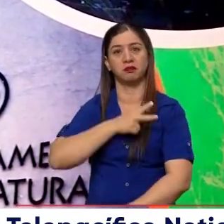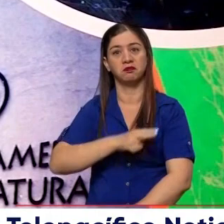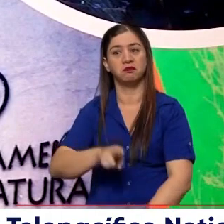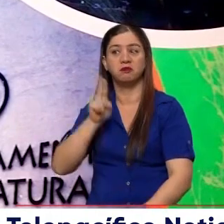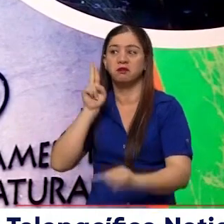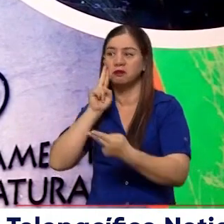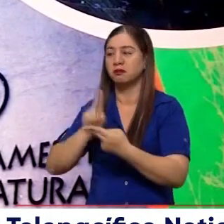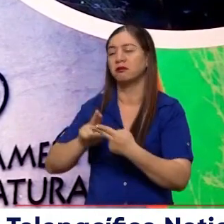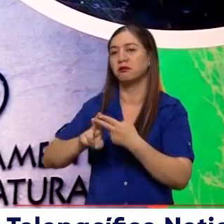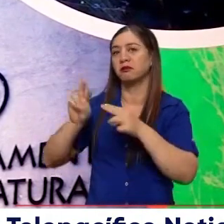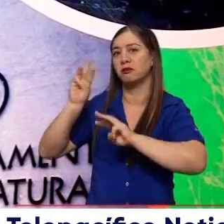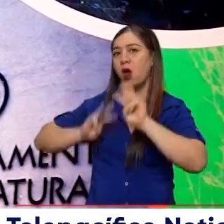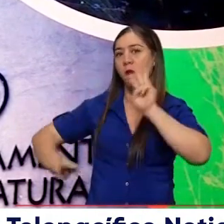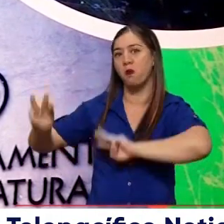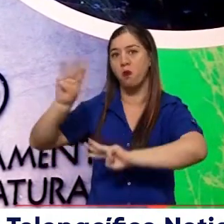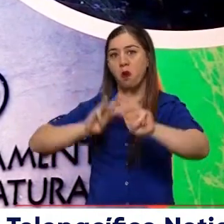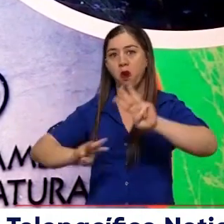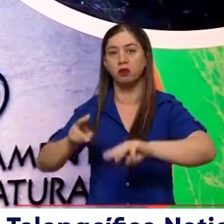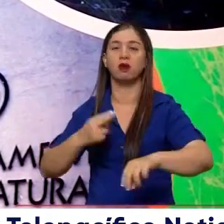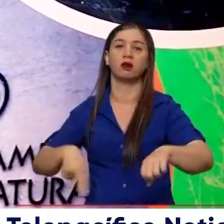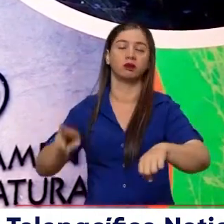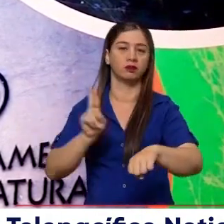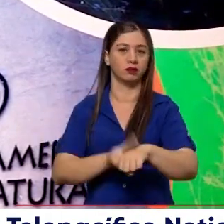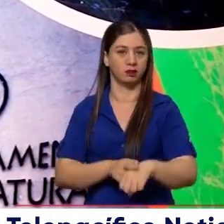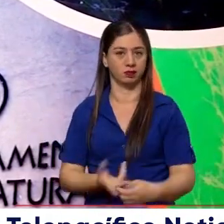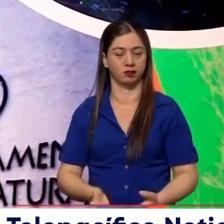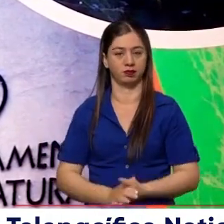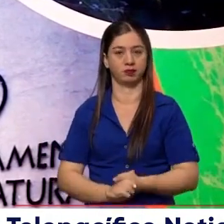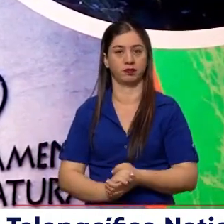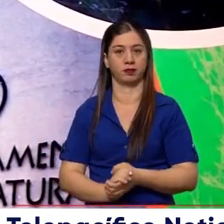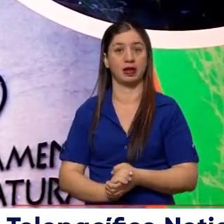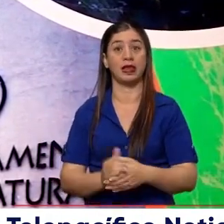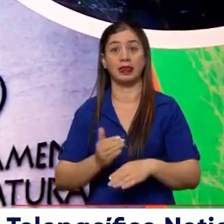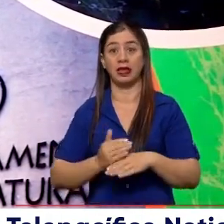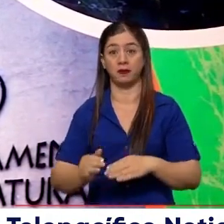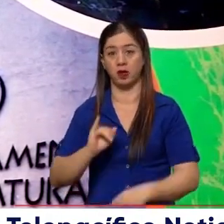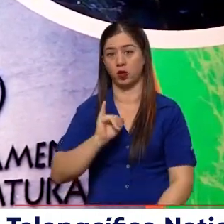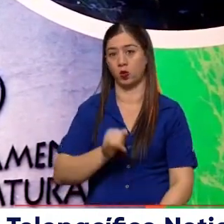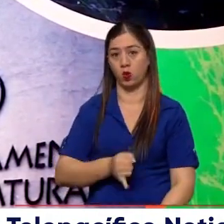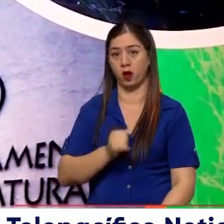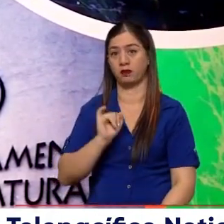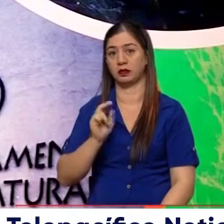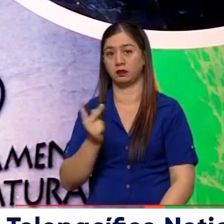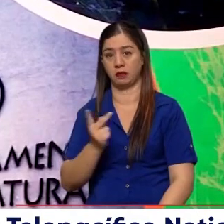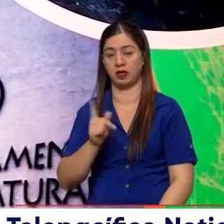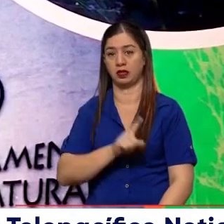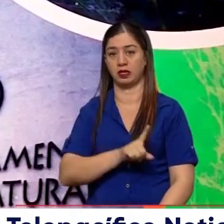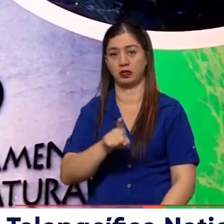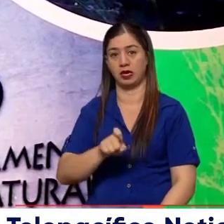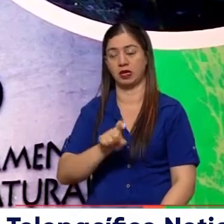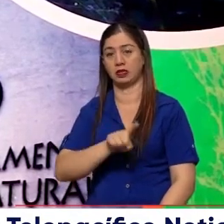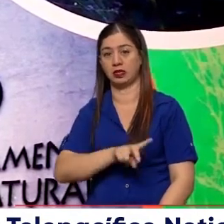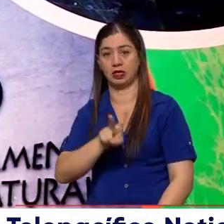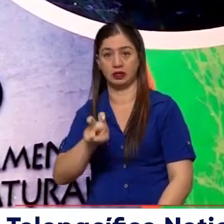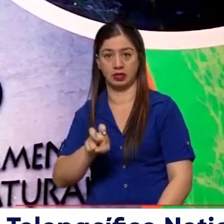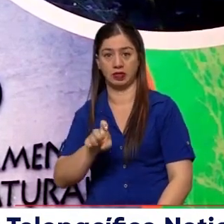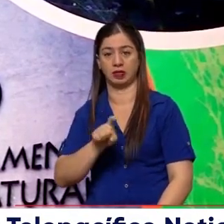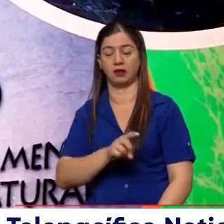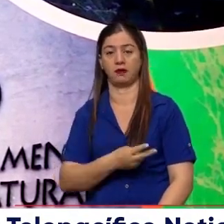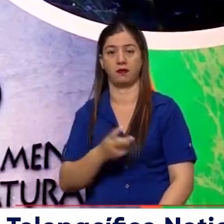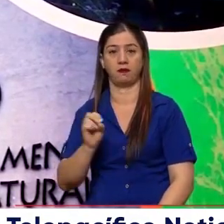patrimonio cultural y ese patrimonio natural que tenemos. El resto de días de la semana, lo que es 16, 17, 19, 20,